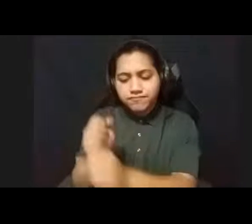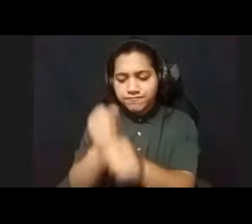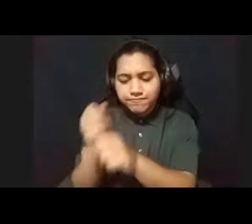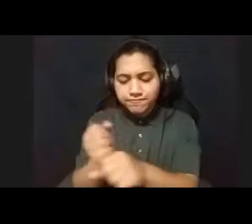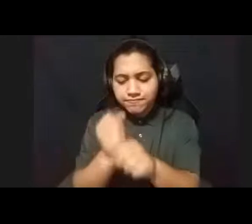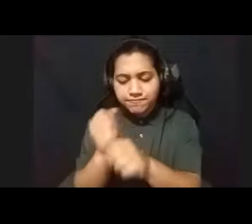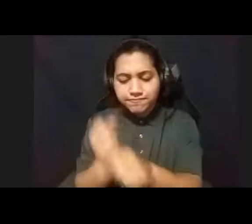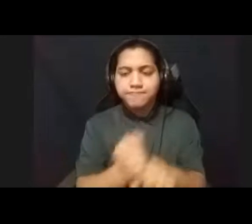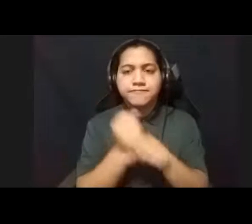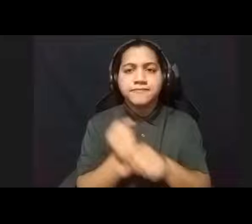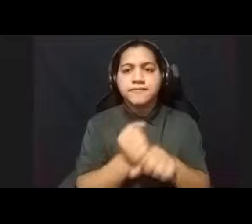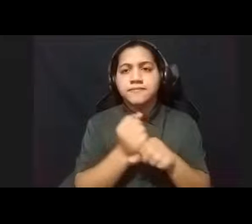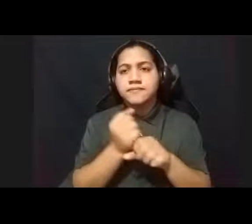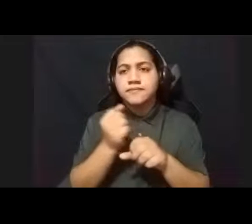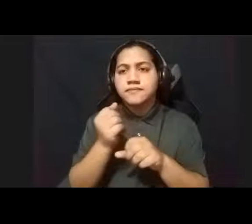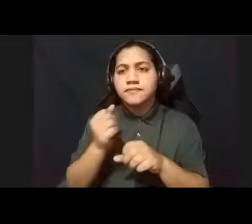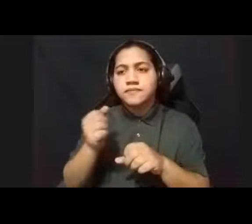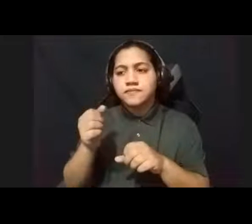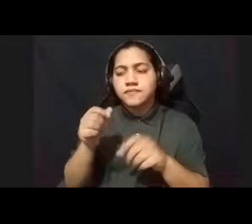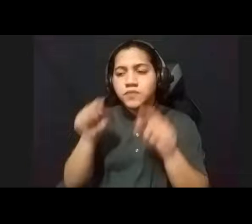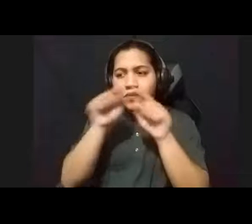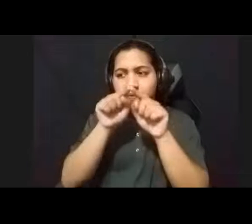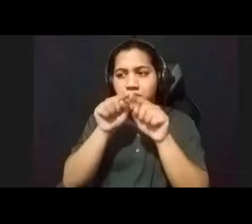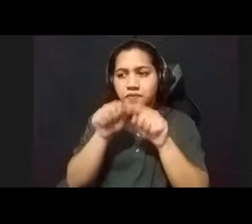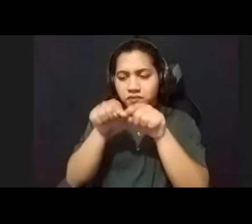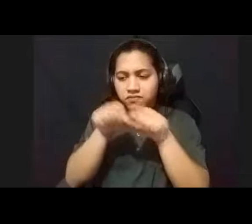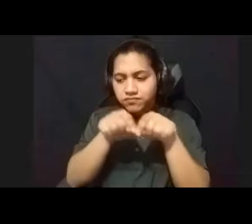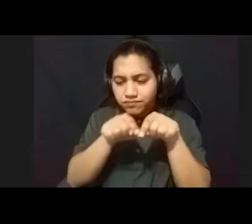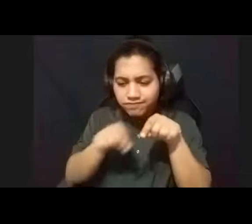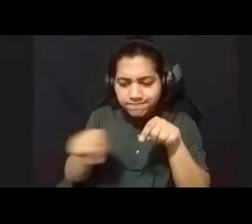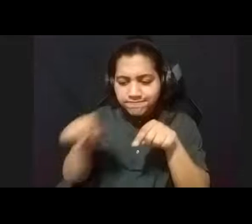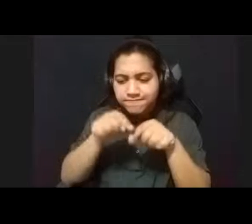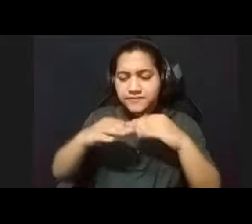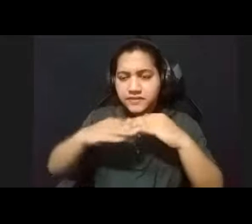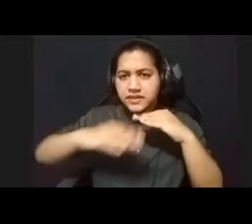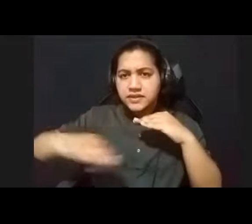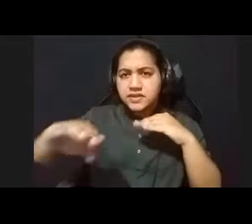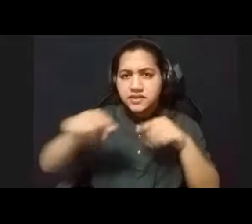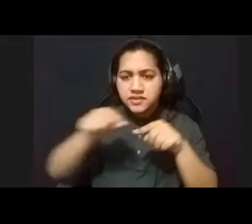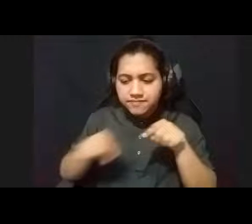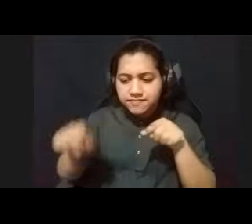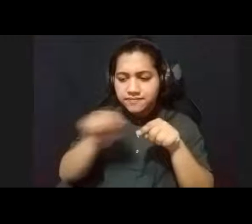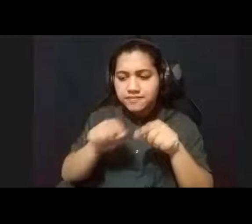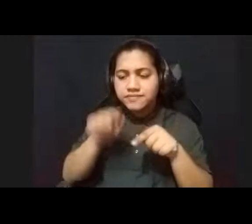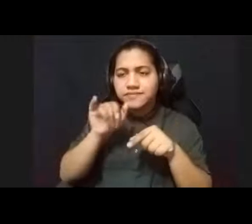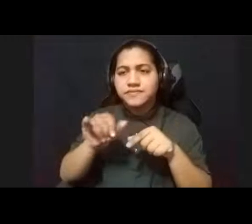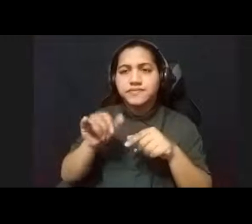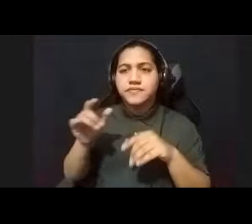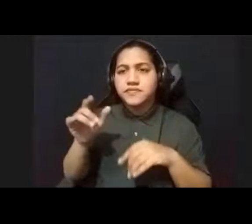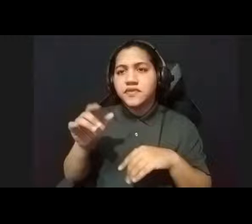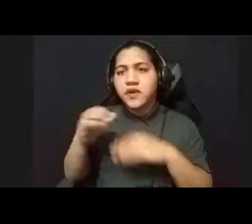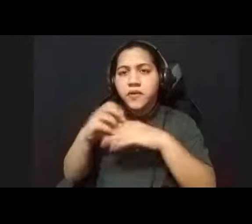tenía un agujero sobre la tierra. Y esa hormiguita pasó todo el